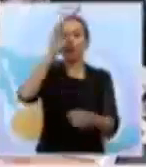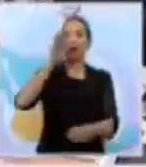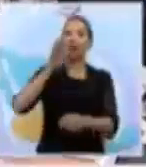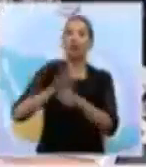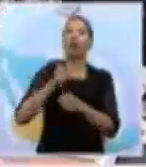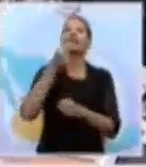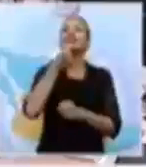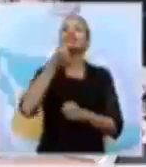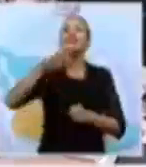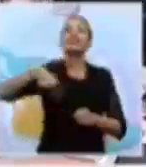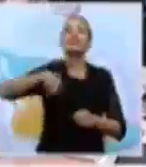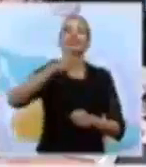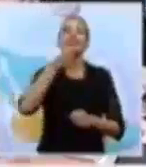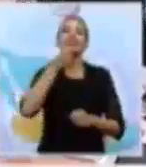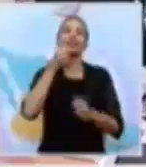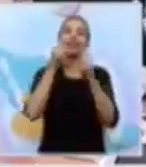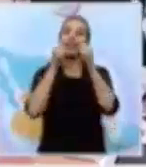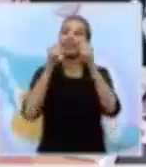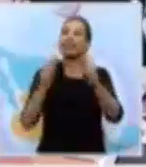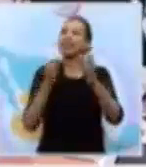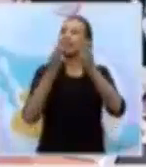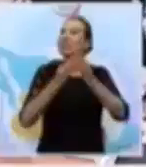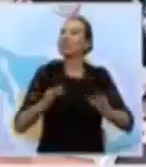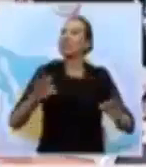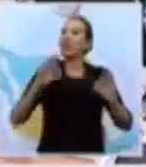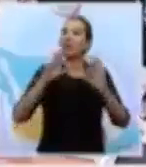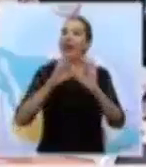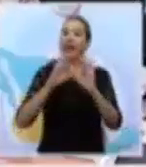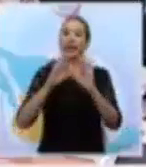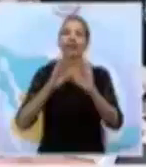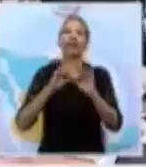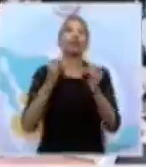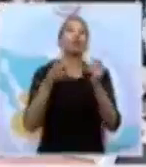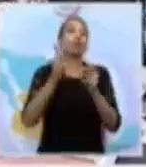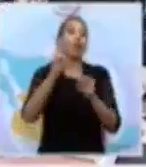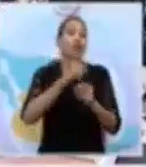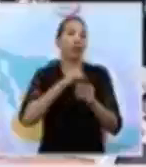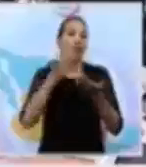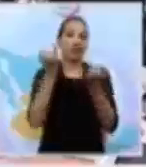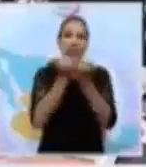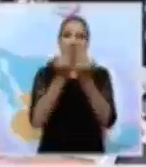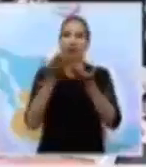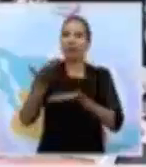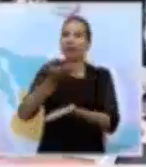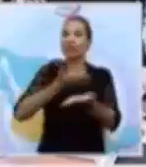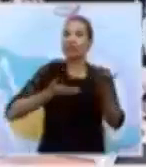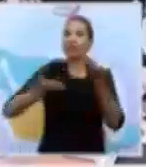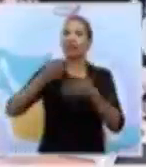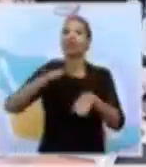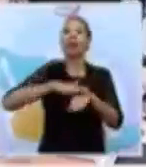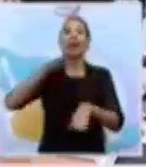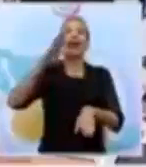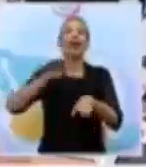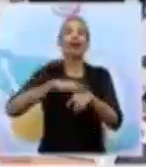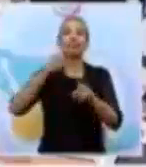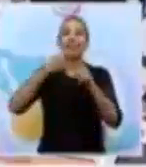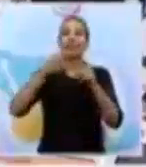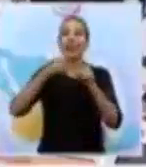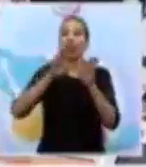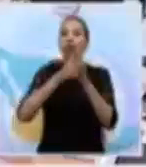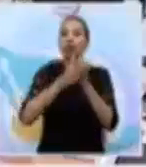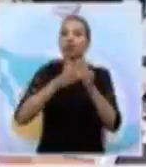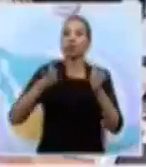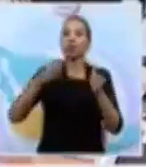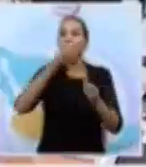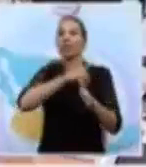protección de niños y niñas, fundamental, pero compartimos con ustedes que hay ahí bastante espacio